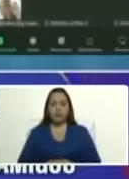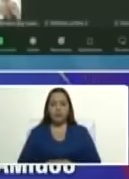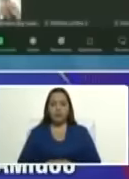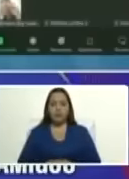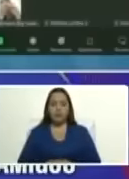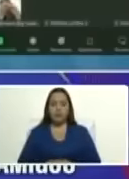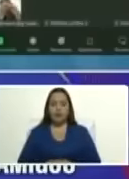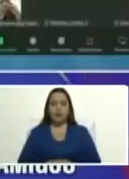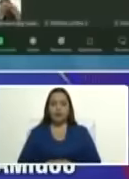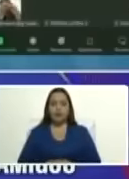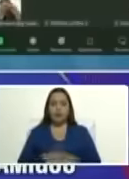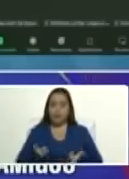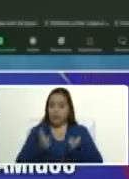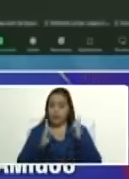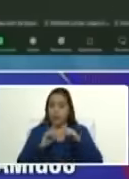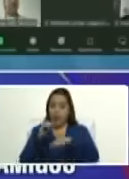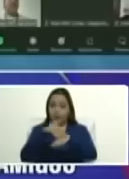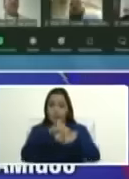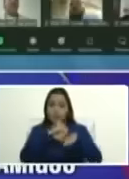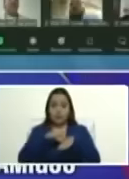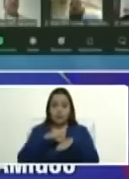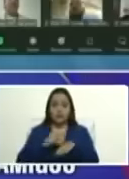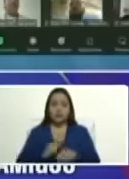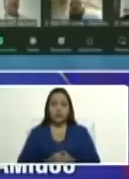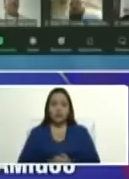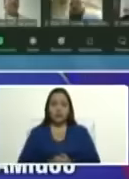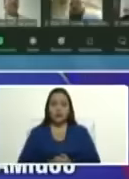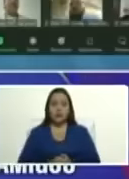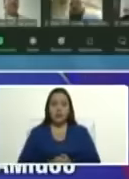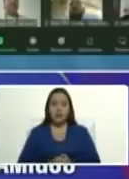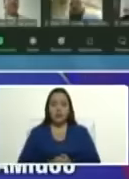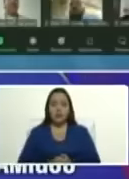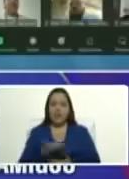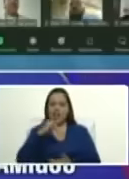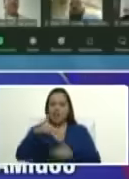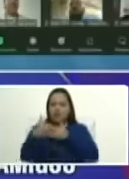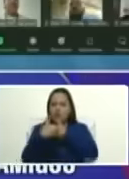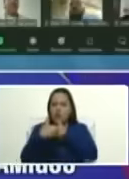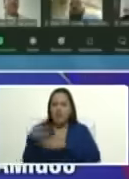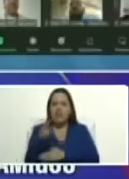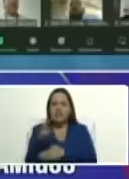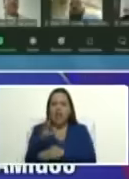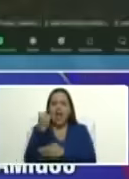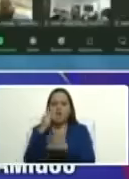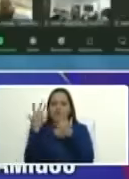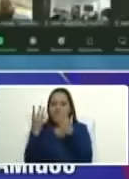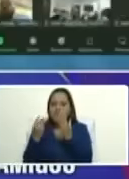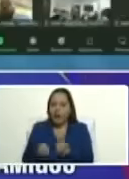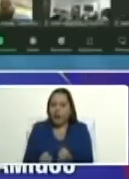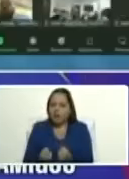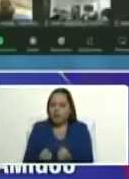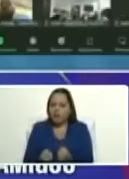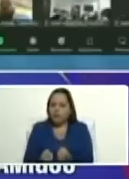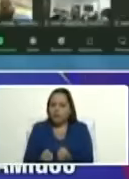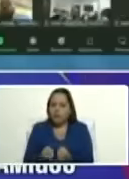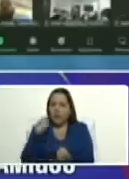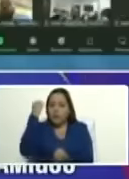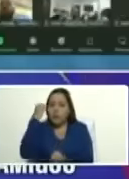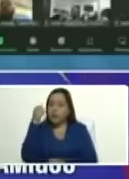Y déjeme decirle que el que se mete con Venezuela se seca. Piénsenlo